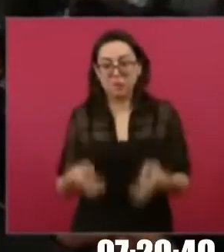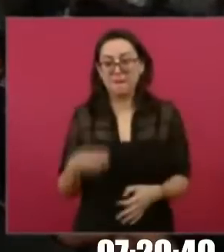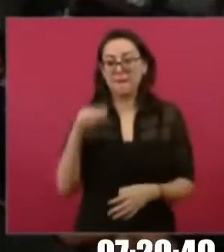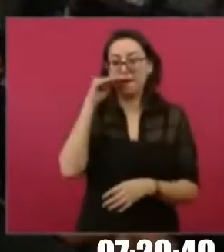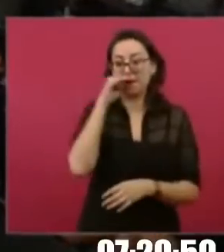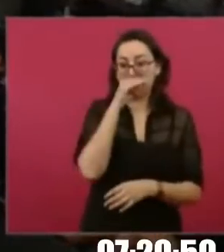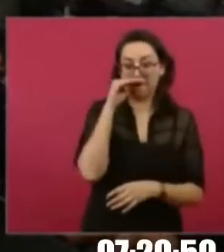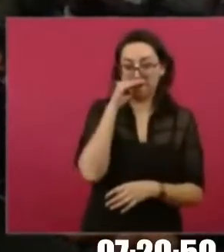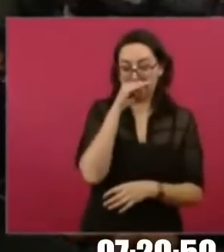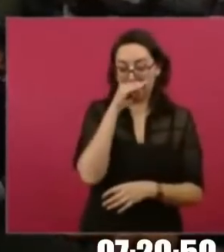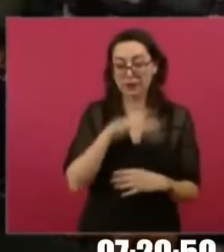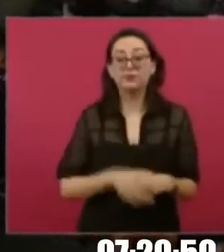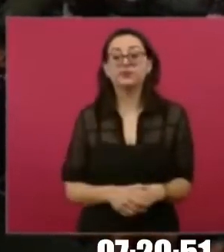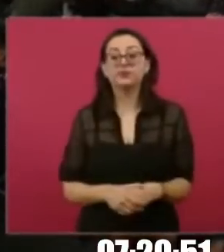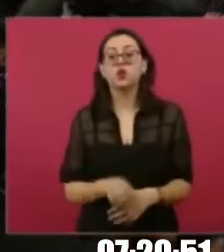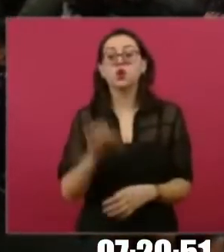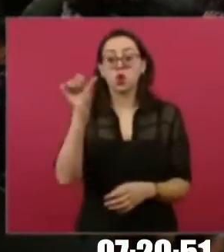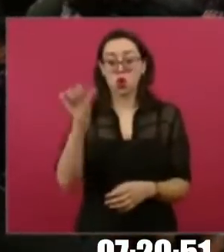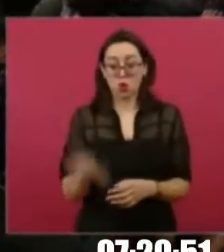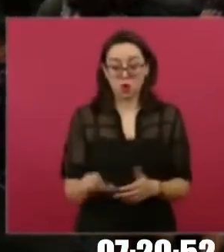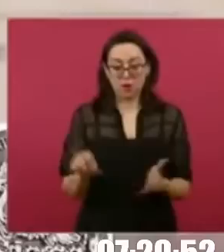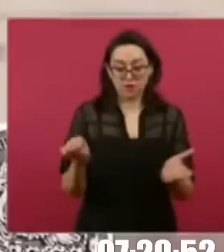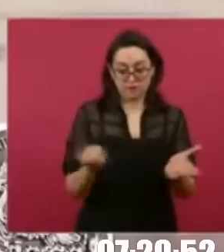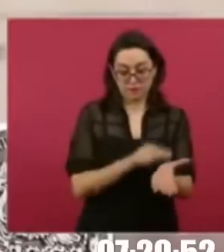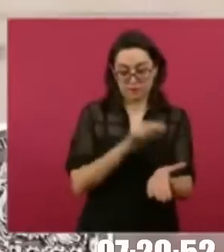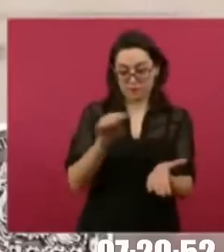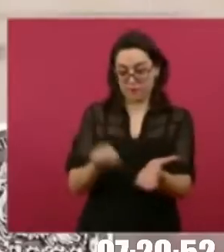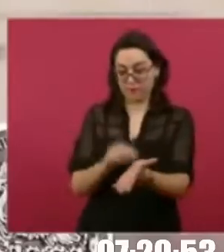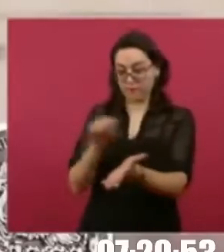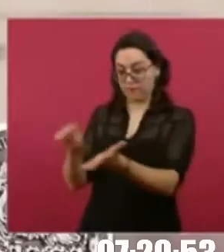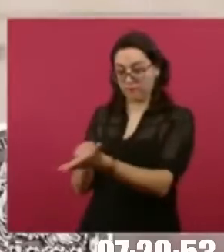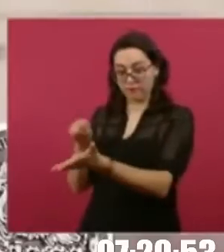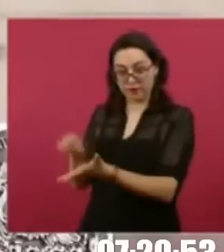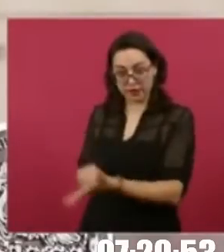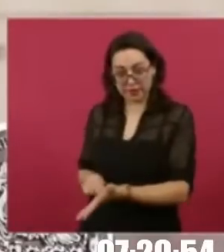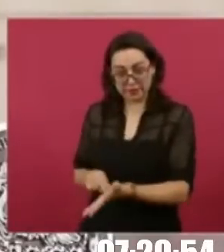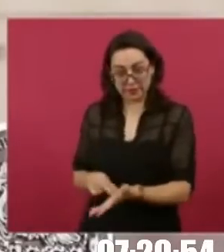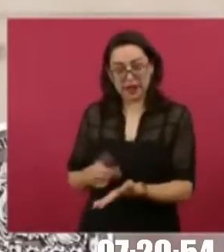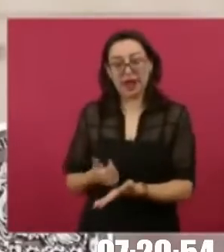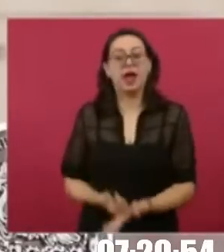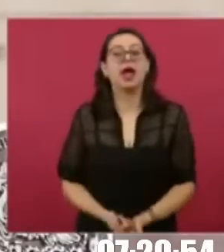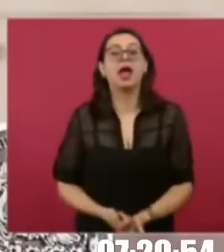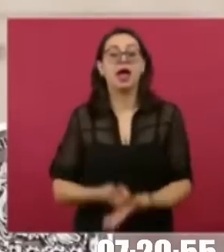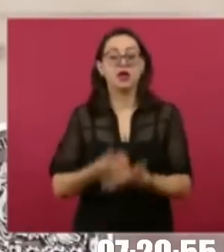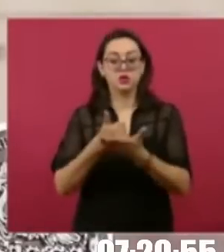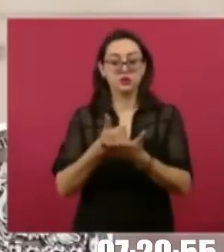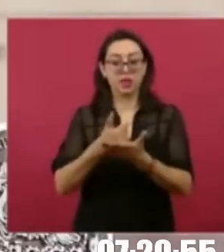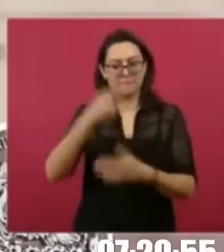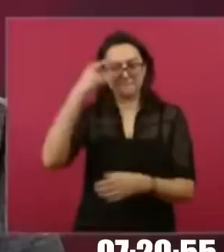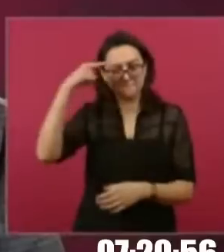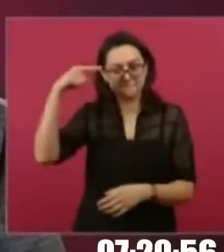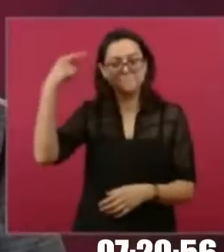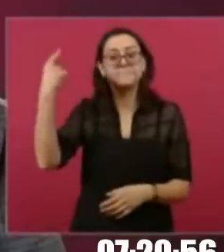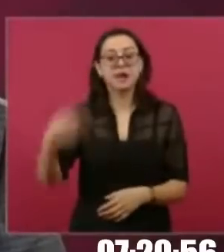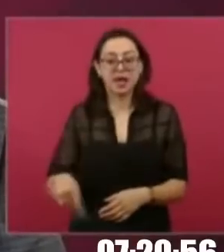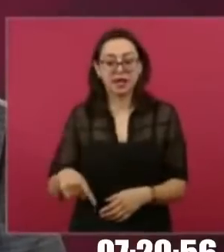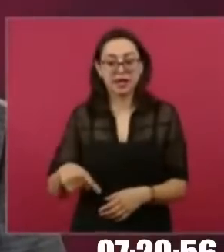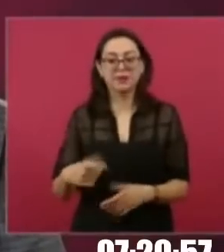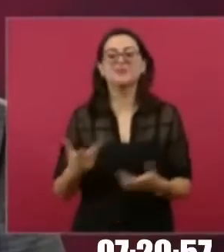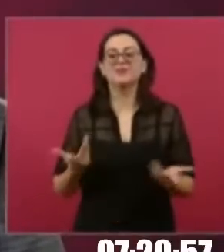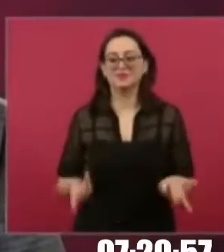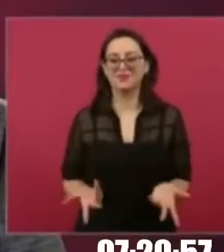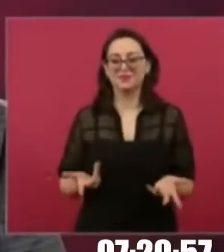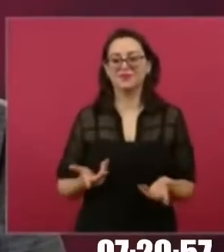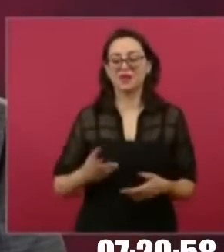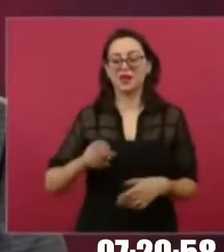de este instrumento permitirá continuar ahora a través del órgano público descentralizado